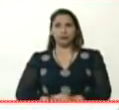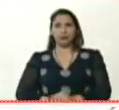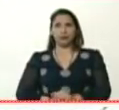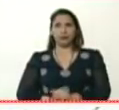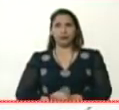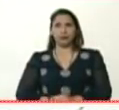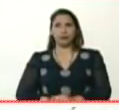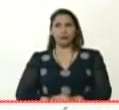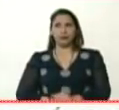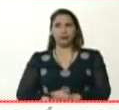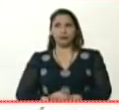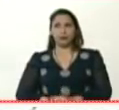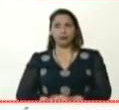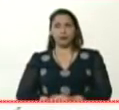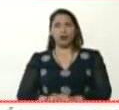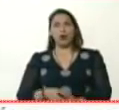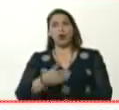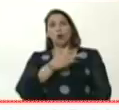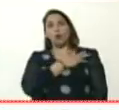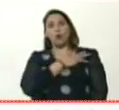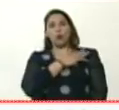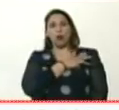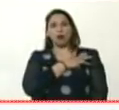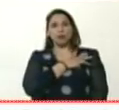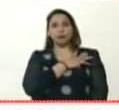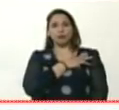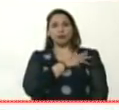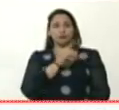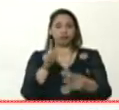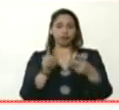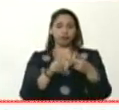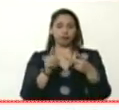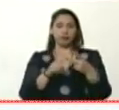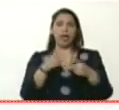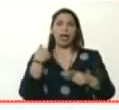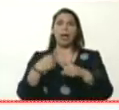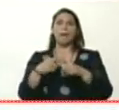Chávez, Lula y Kirchner.